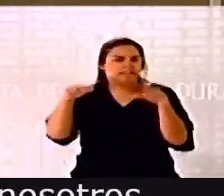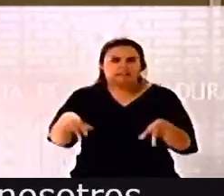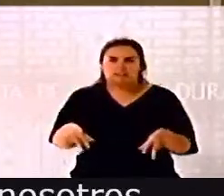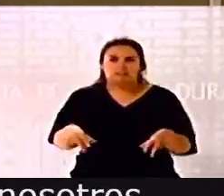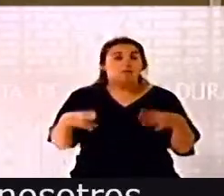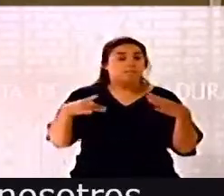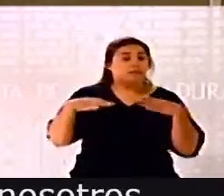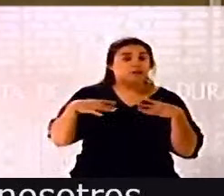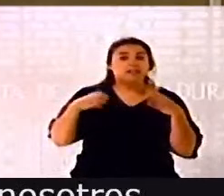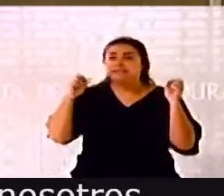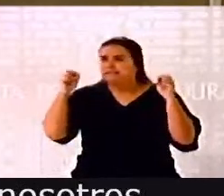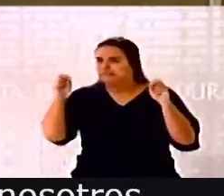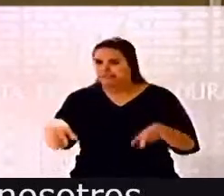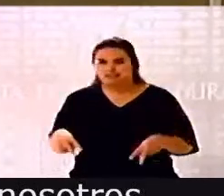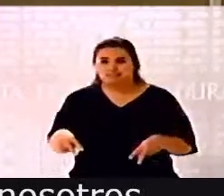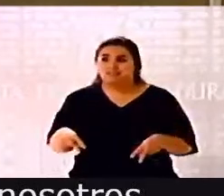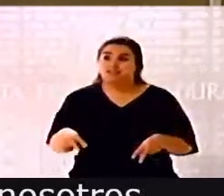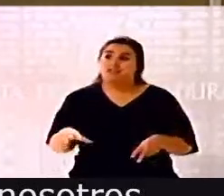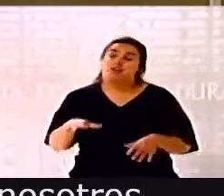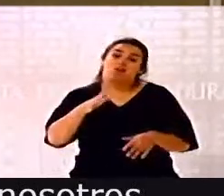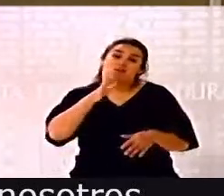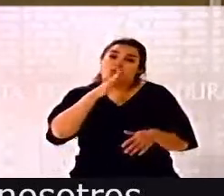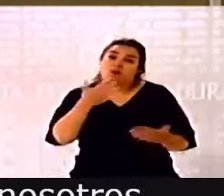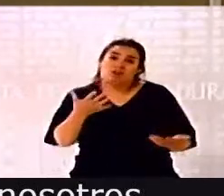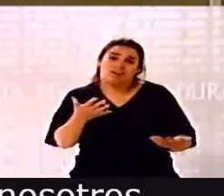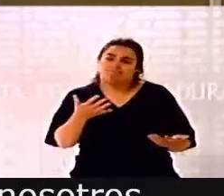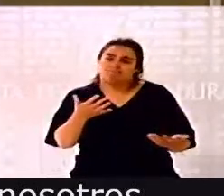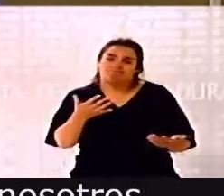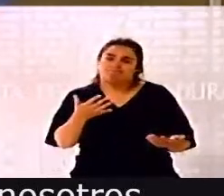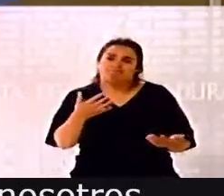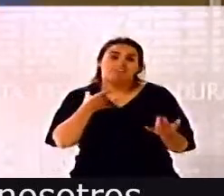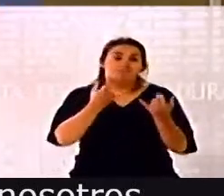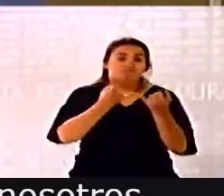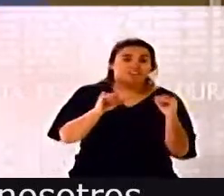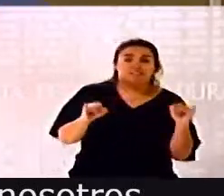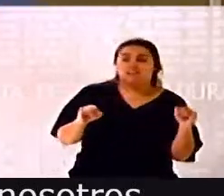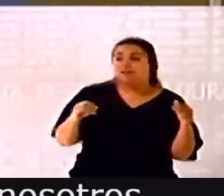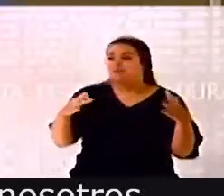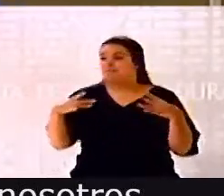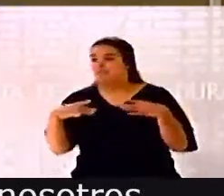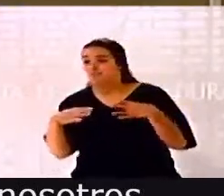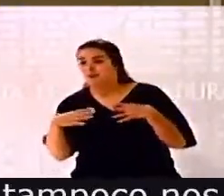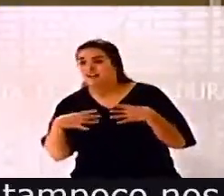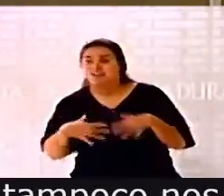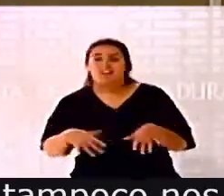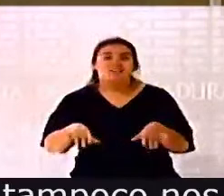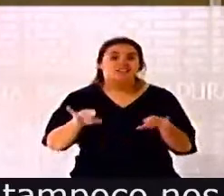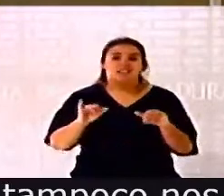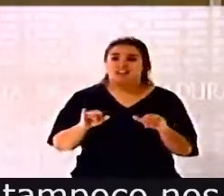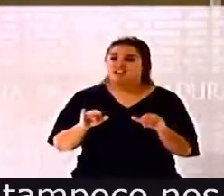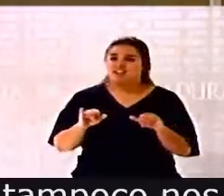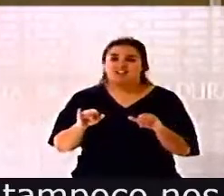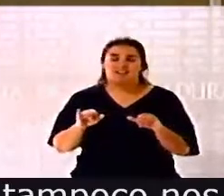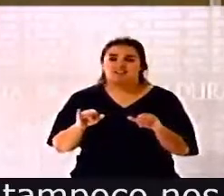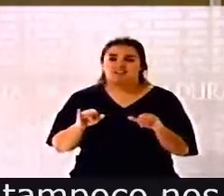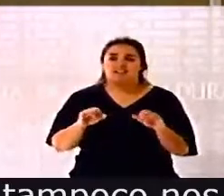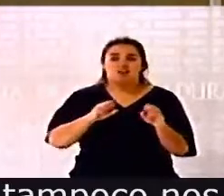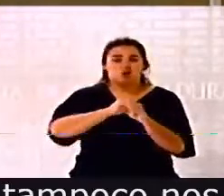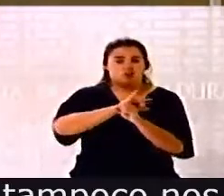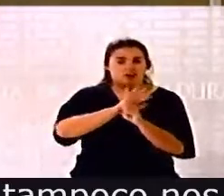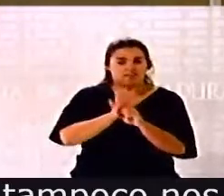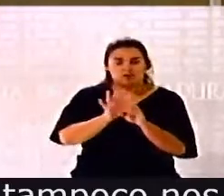sin vacaciones, porque tampoco nos da ni tregua de festivos, ni tregua de vacaciones el coronavirus ni la